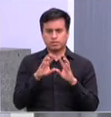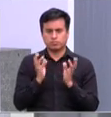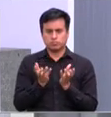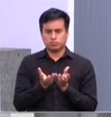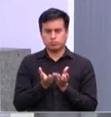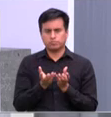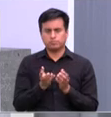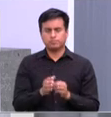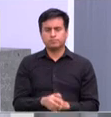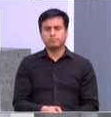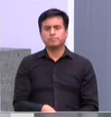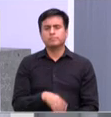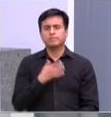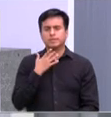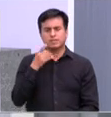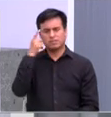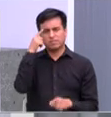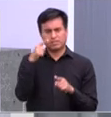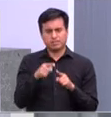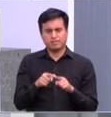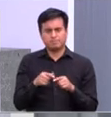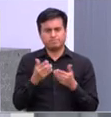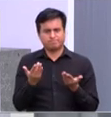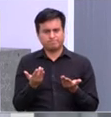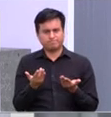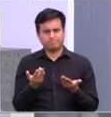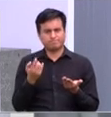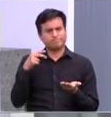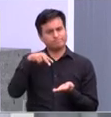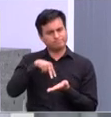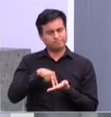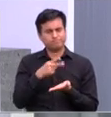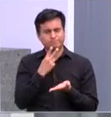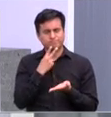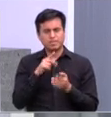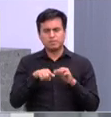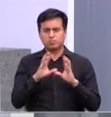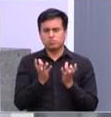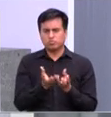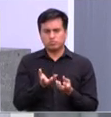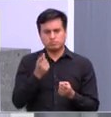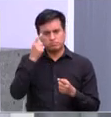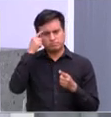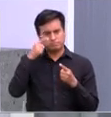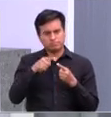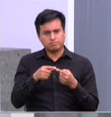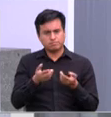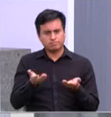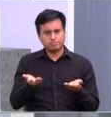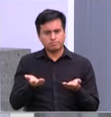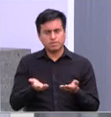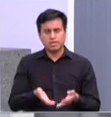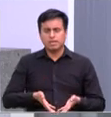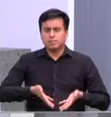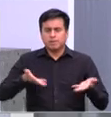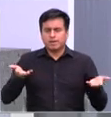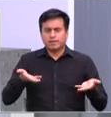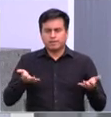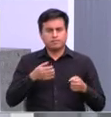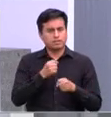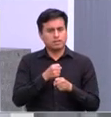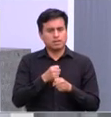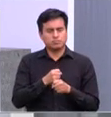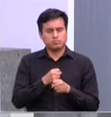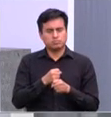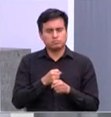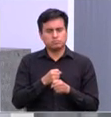mundo? ¿Con qué finalidad pasamos por este mundo? ¿Para qué